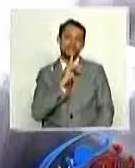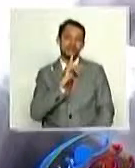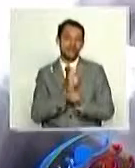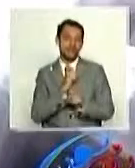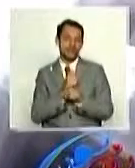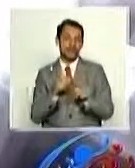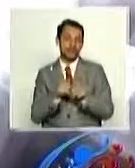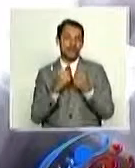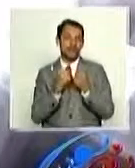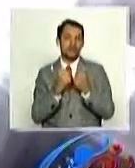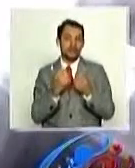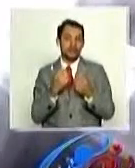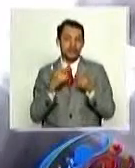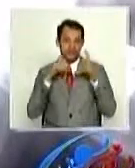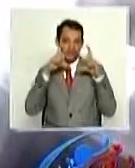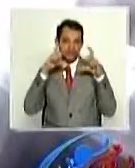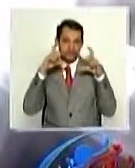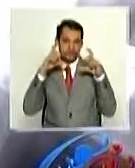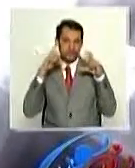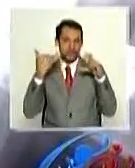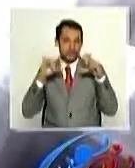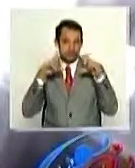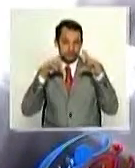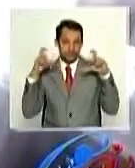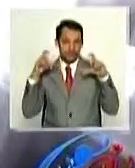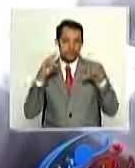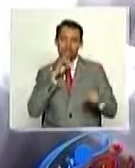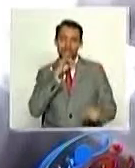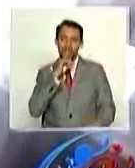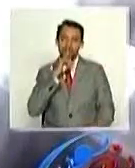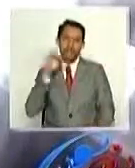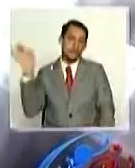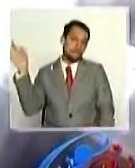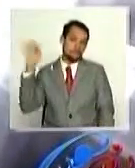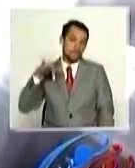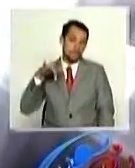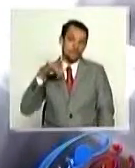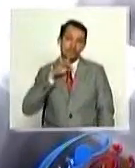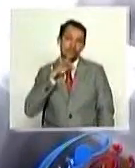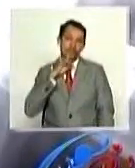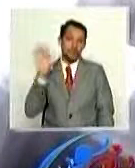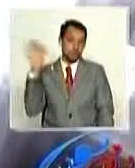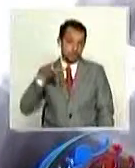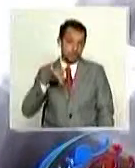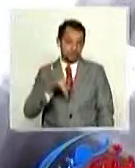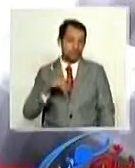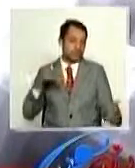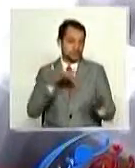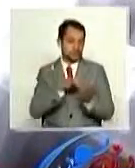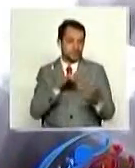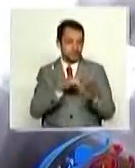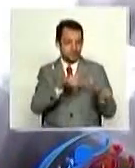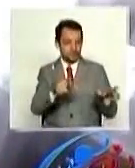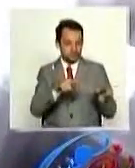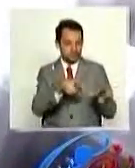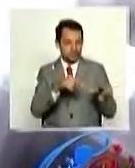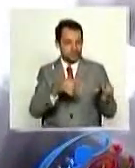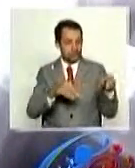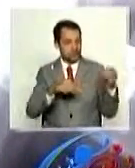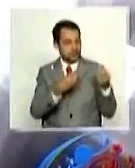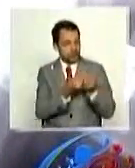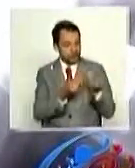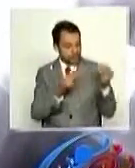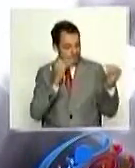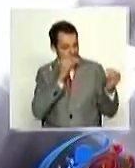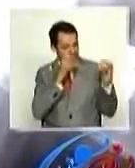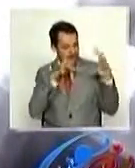sometido a varias radiografías, el paciente viene de Estados Unidos, nosotros hacemos tomar la radiografía